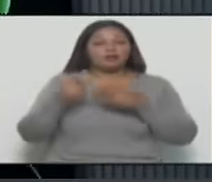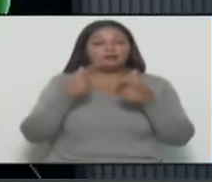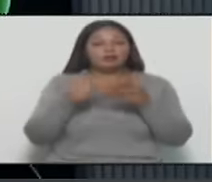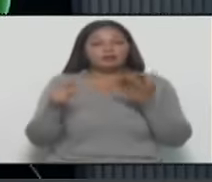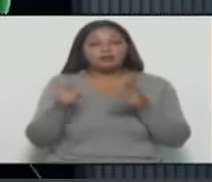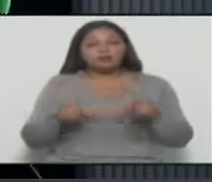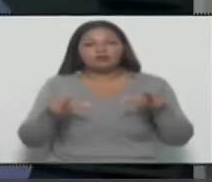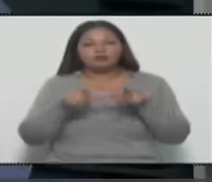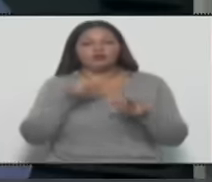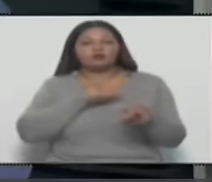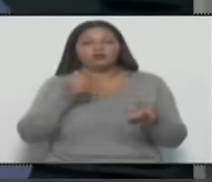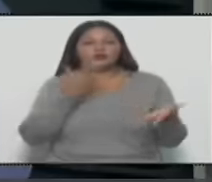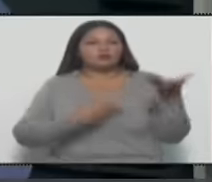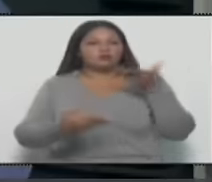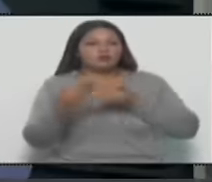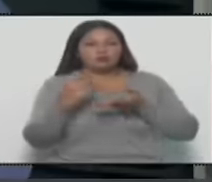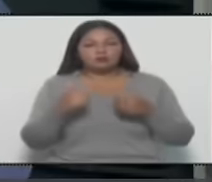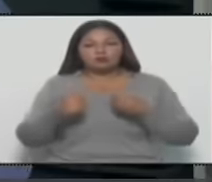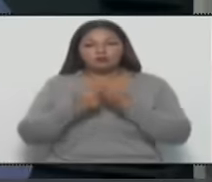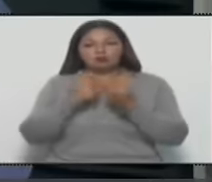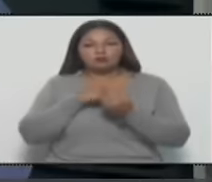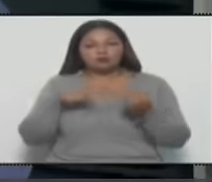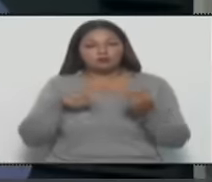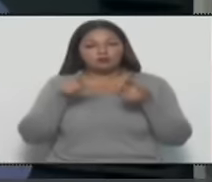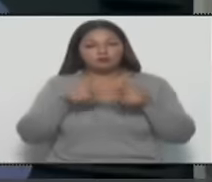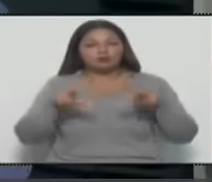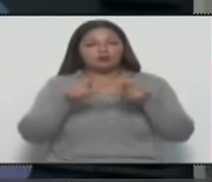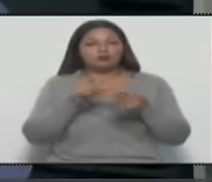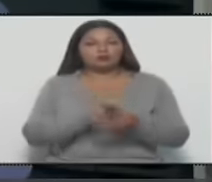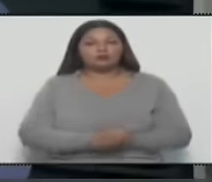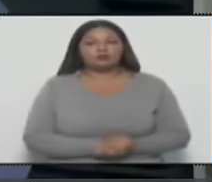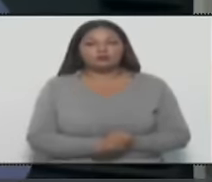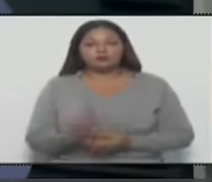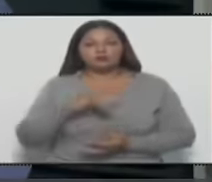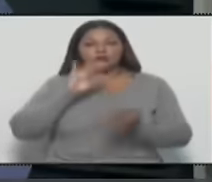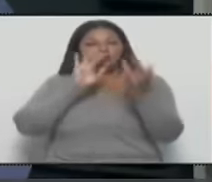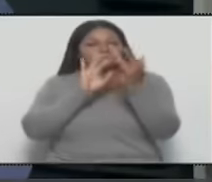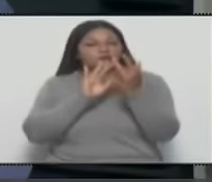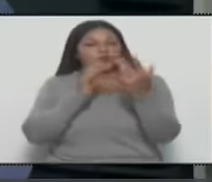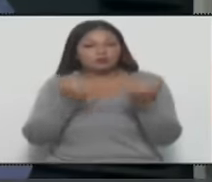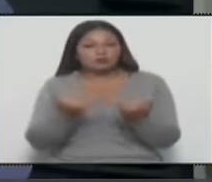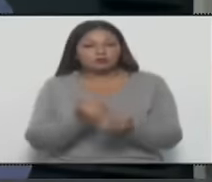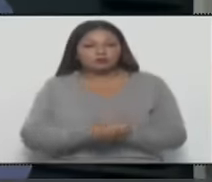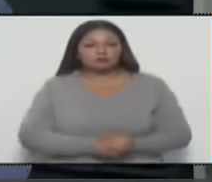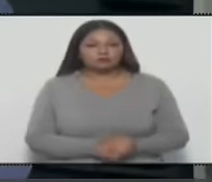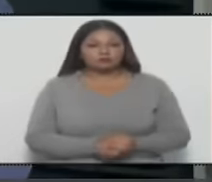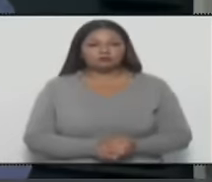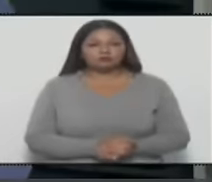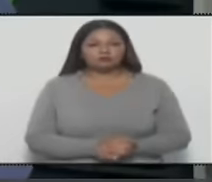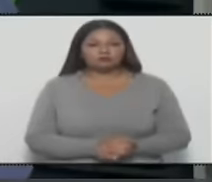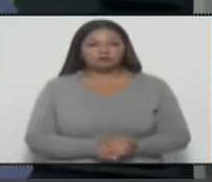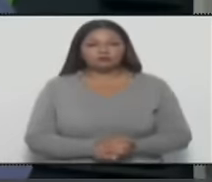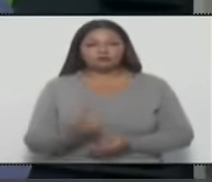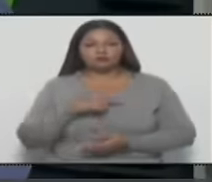a nuestros servidores, para poder tumbar estas plataformas, estas conexiones. Por ejemplo, supongamos que estamos